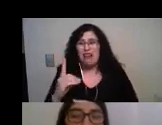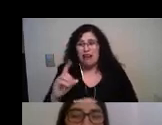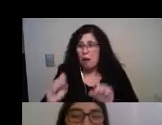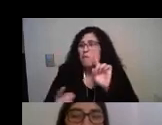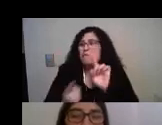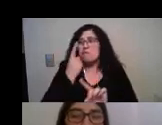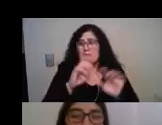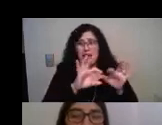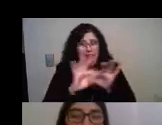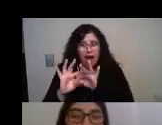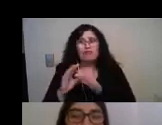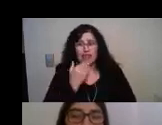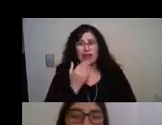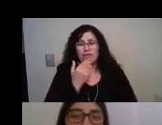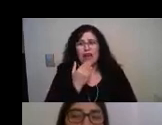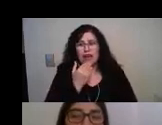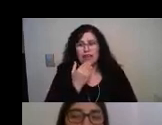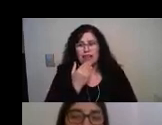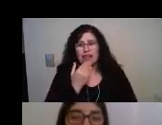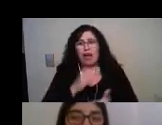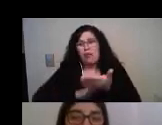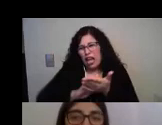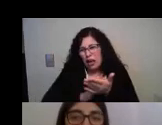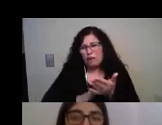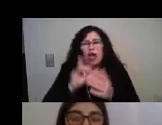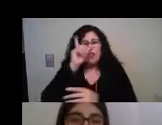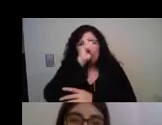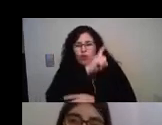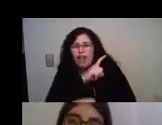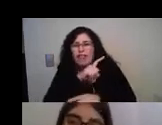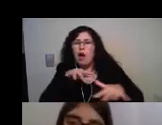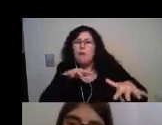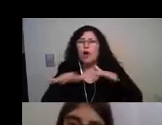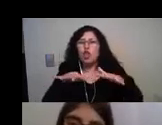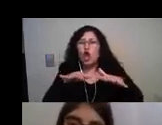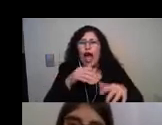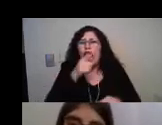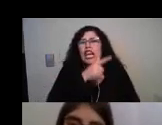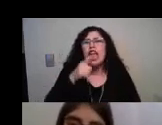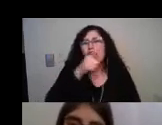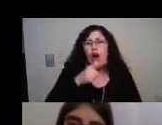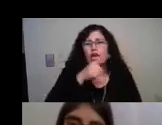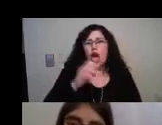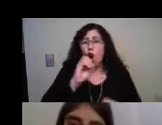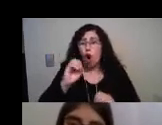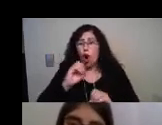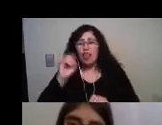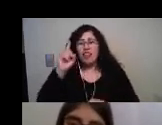déficits neurológicos, dificultades motoras en el lenguaje o de tipo cognitivas particularmente, ¿ya?